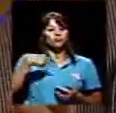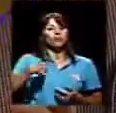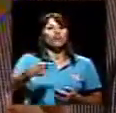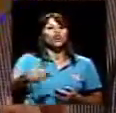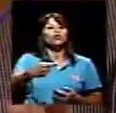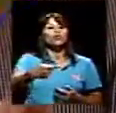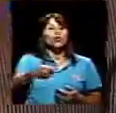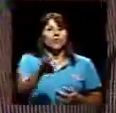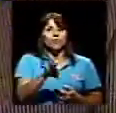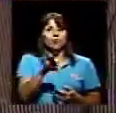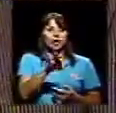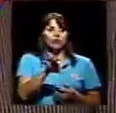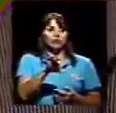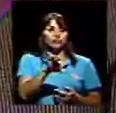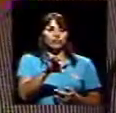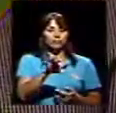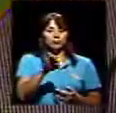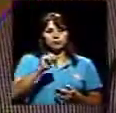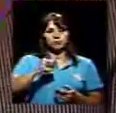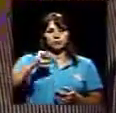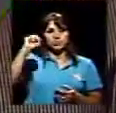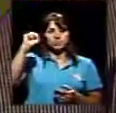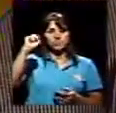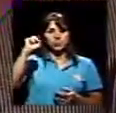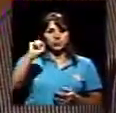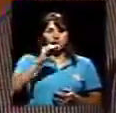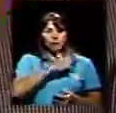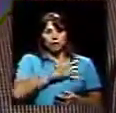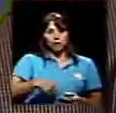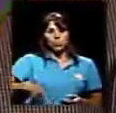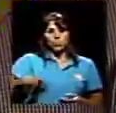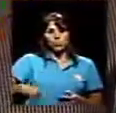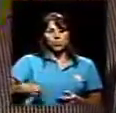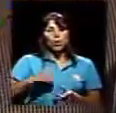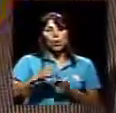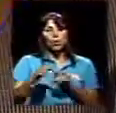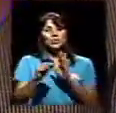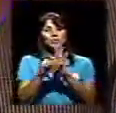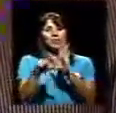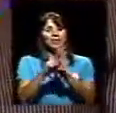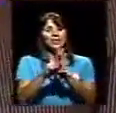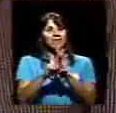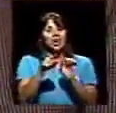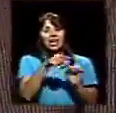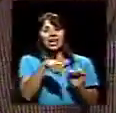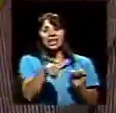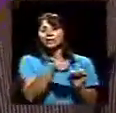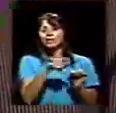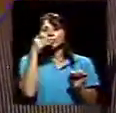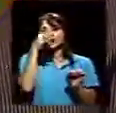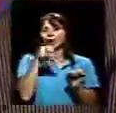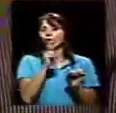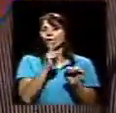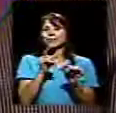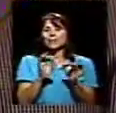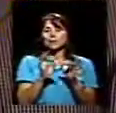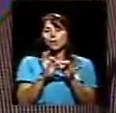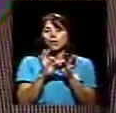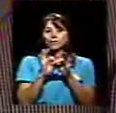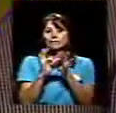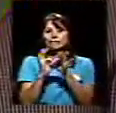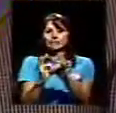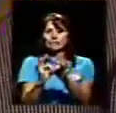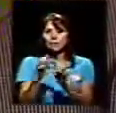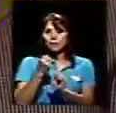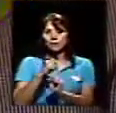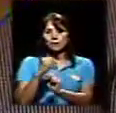del Poder Ejecutivo, de la Asamblea Legislativa, uh-huh, y las elecciones municipales. Creo que hay un cierto divorcio en